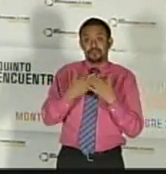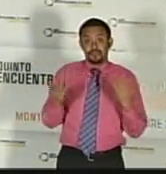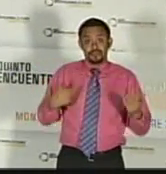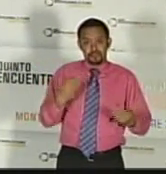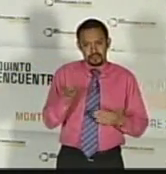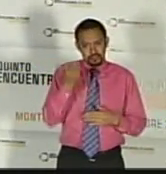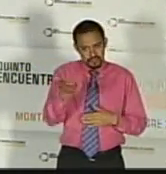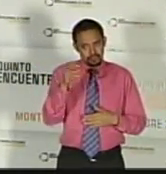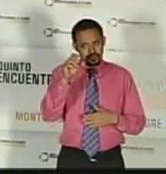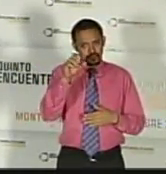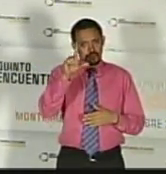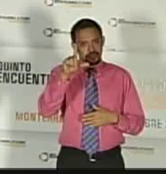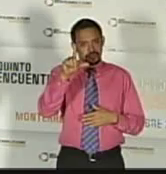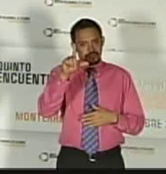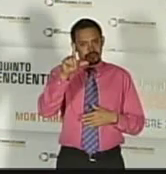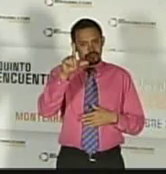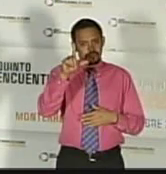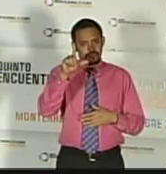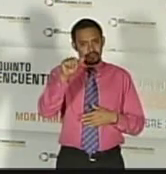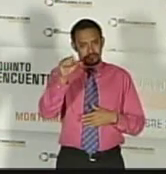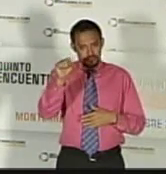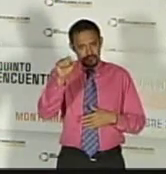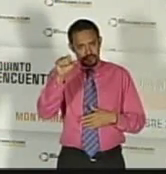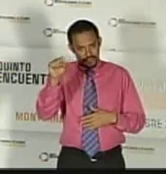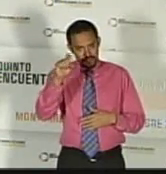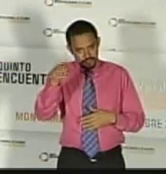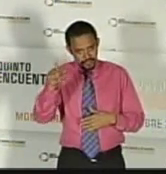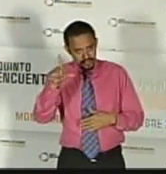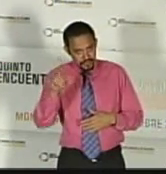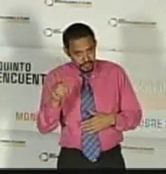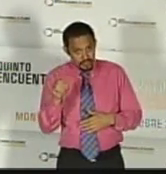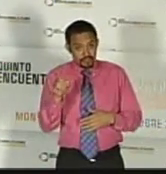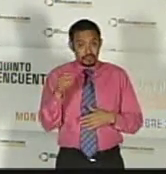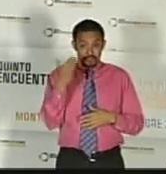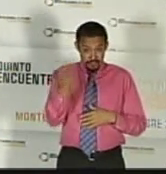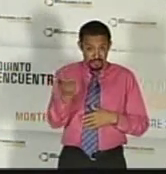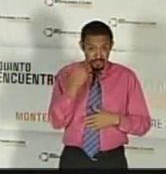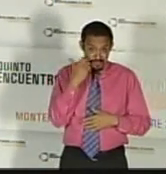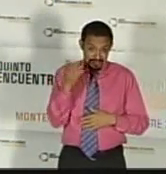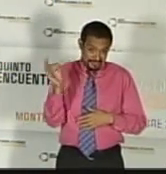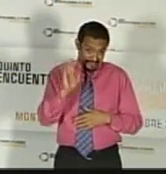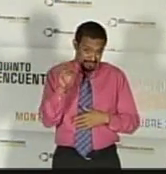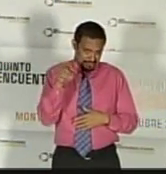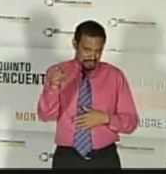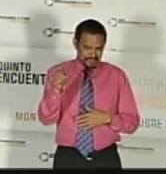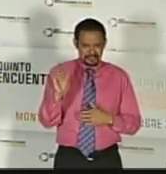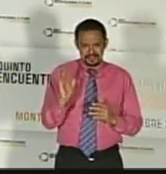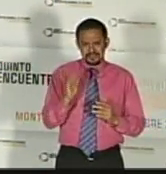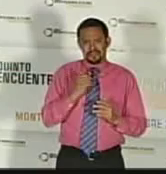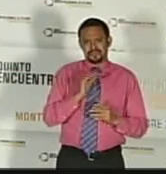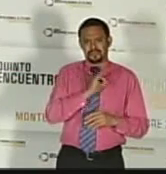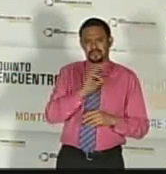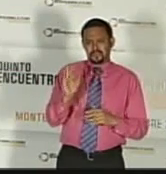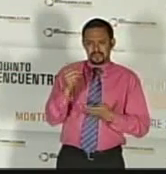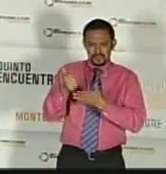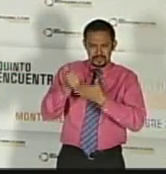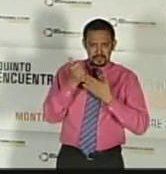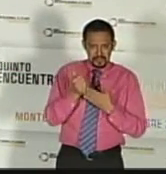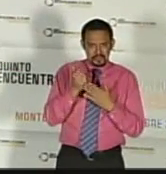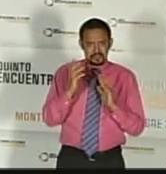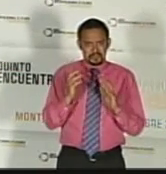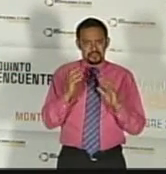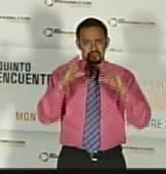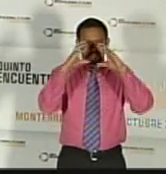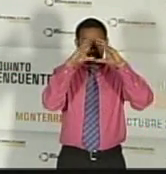doctor Laszlo, por ejemplo, que él probablemente encaría en cualquier de los lugares de la